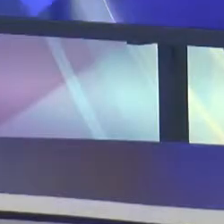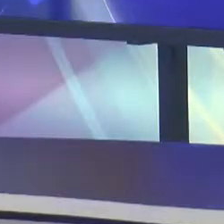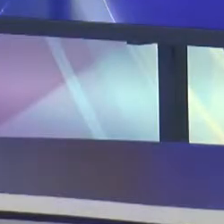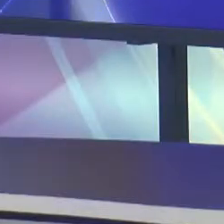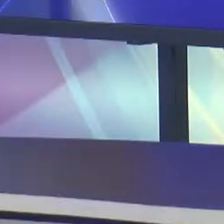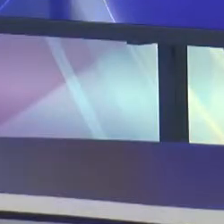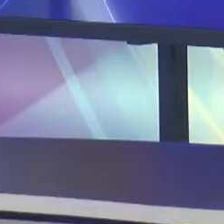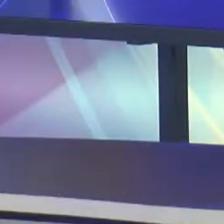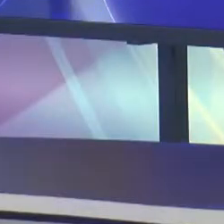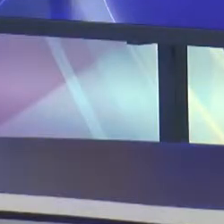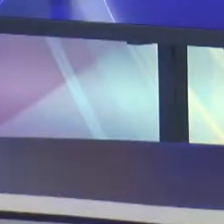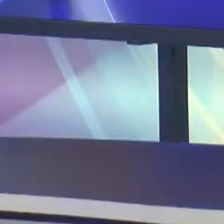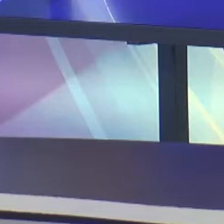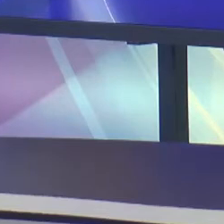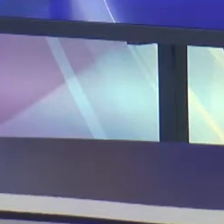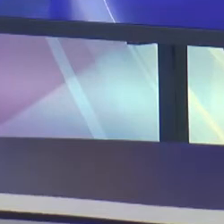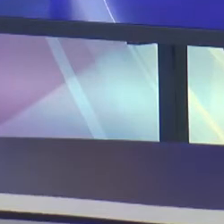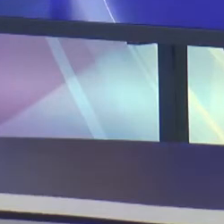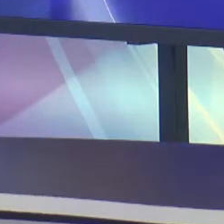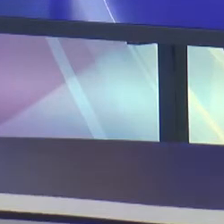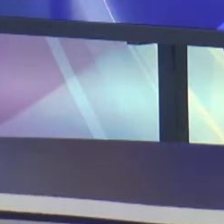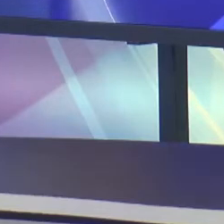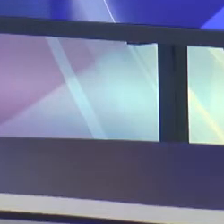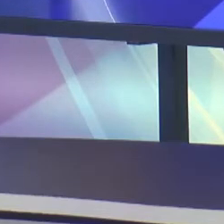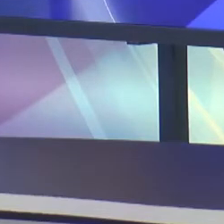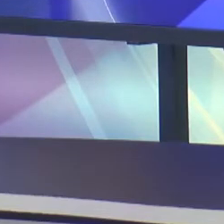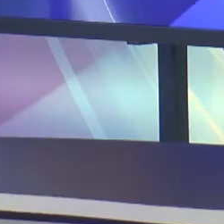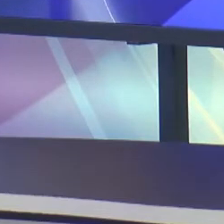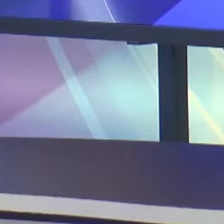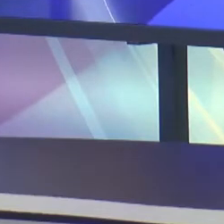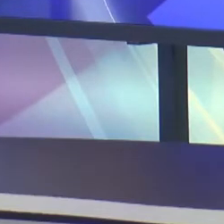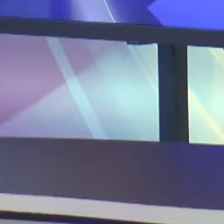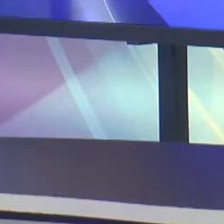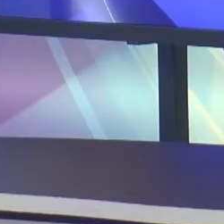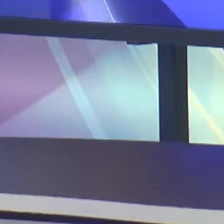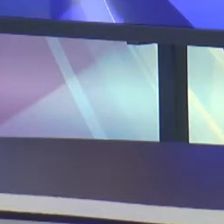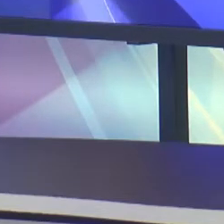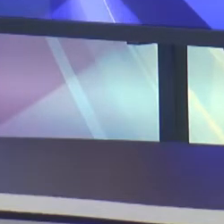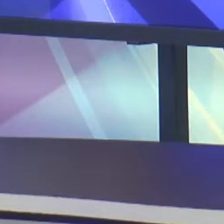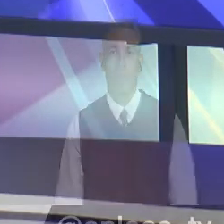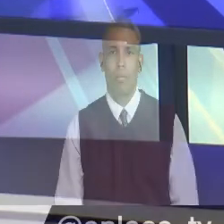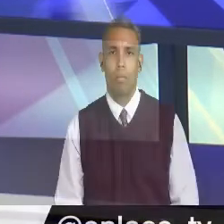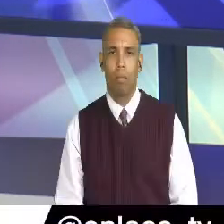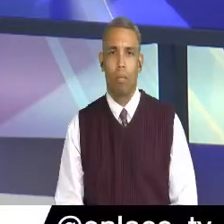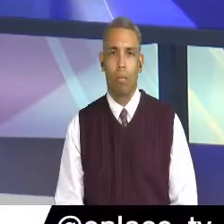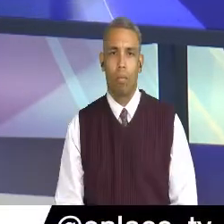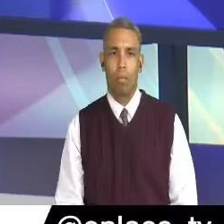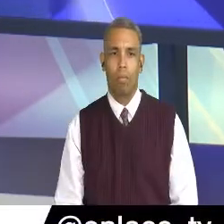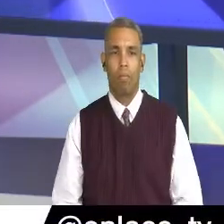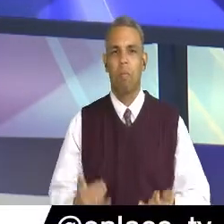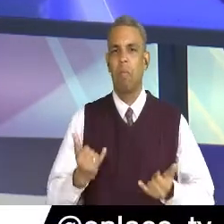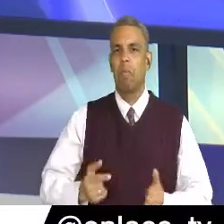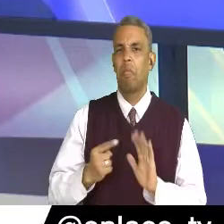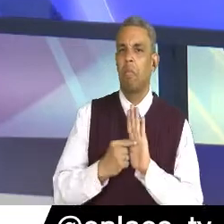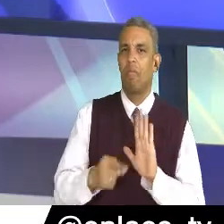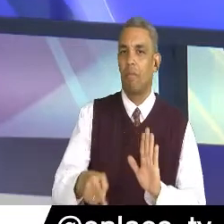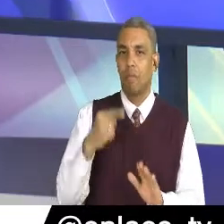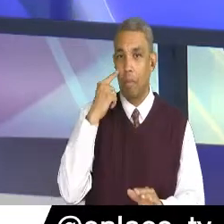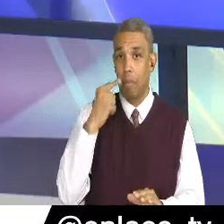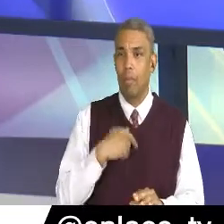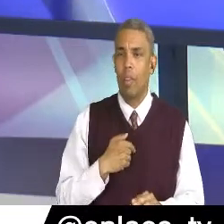Llevando sonrisas a los niños enfermos, la Fundación de la Doctora Clown lleva 20 años haciendo esta bonita labor. Ahora se encuentran en Barranca